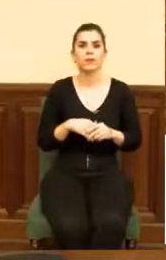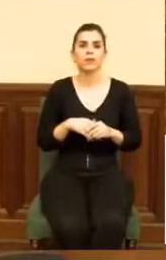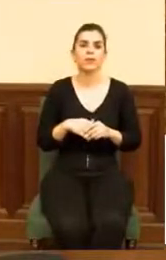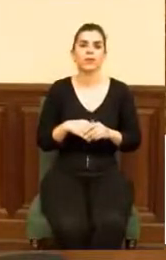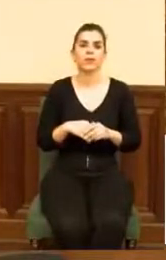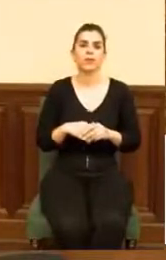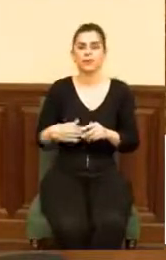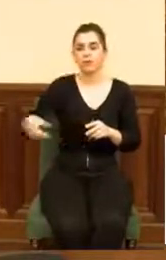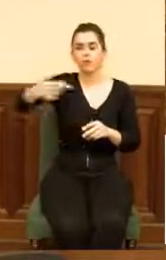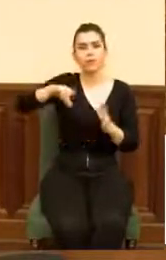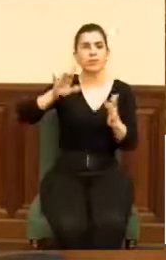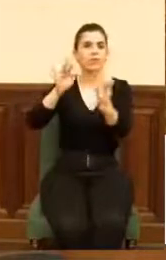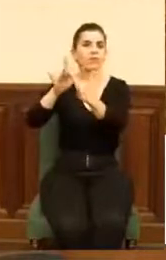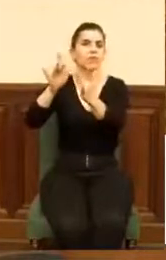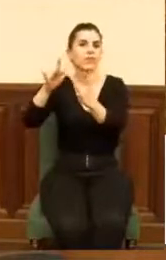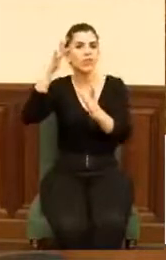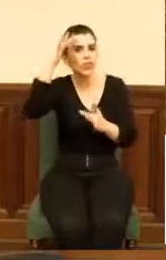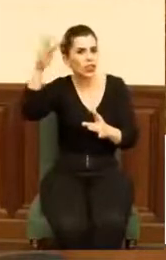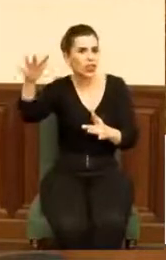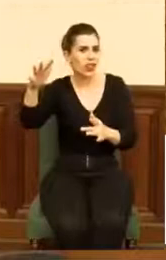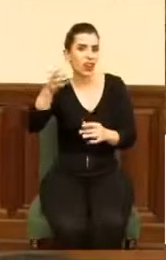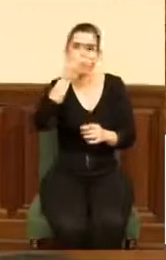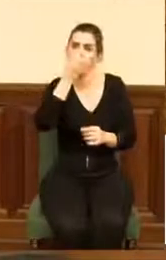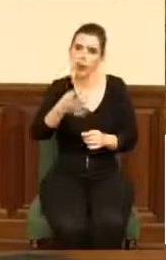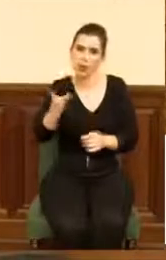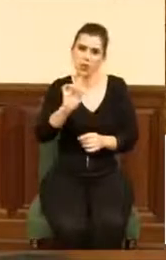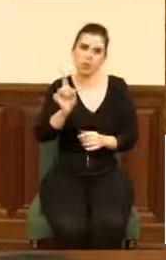allá, ideológicamente, ojo.